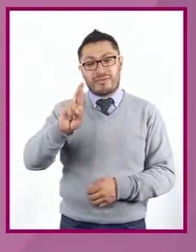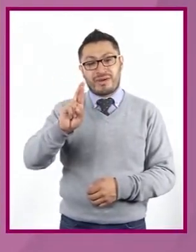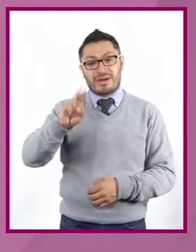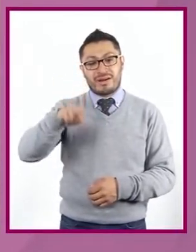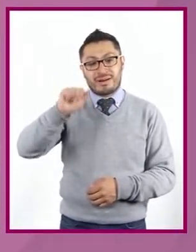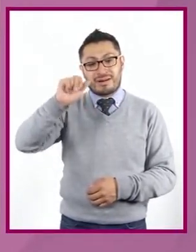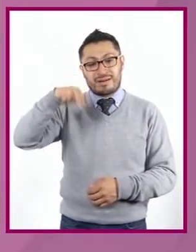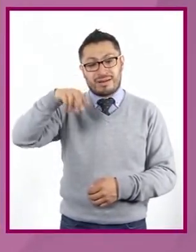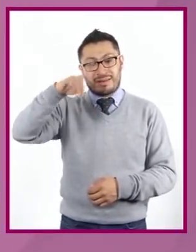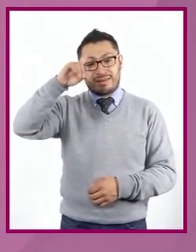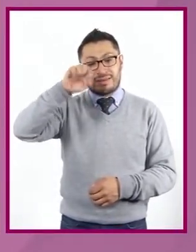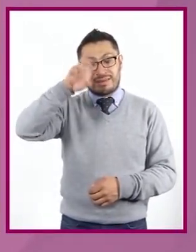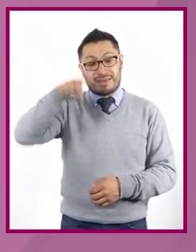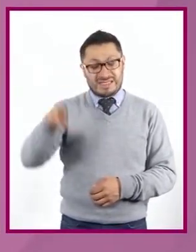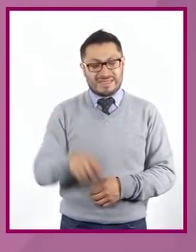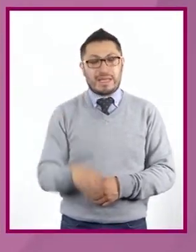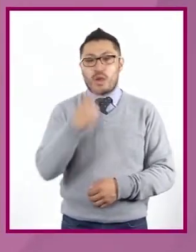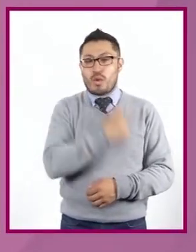Es un gusto